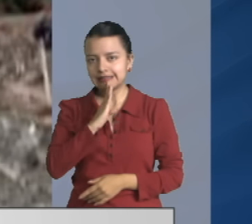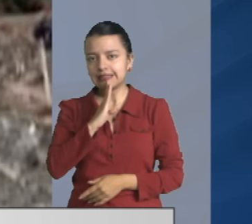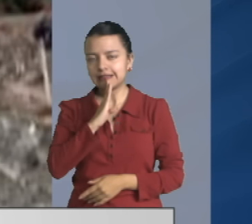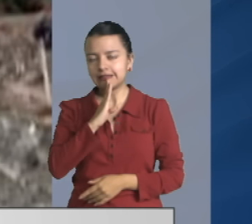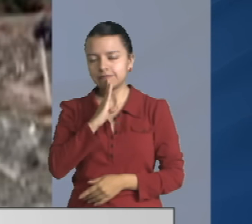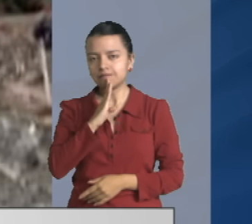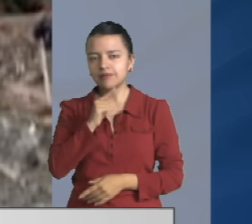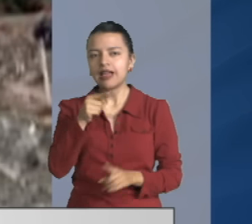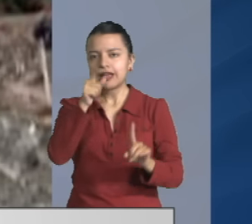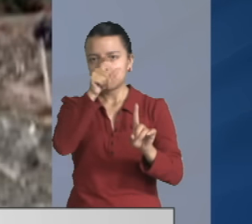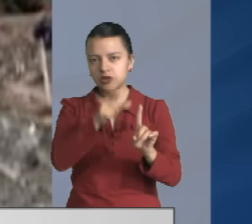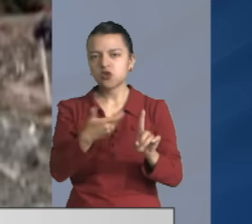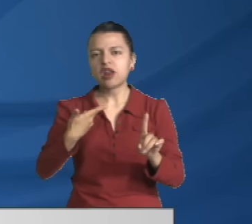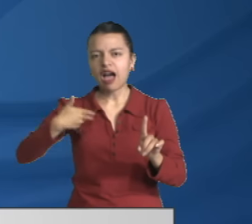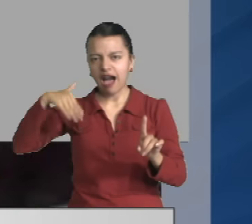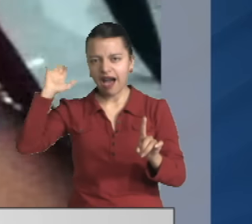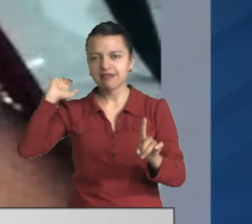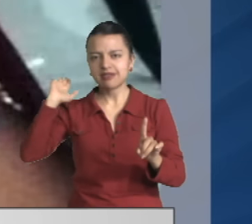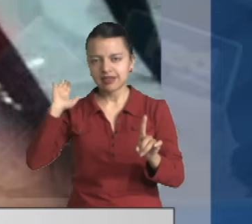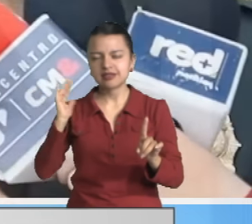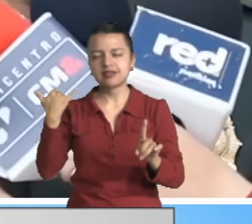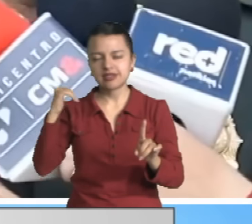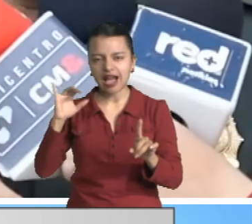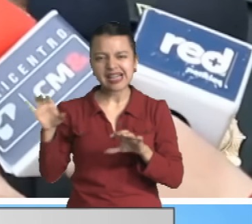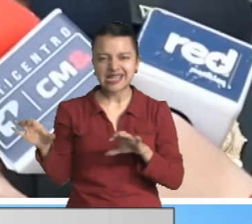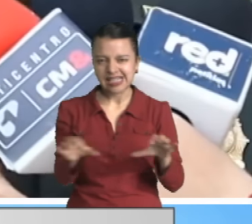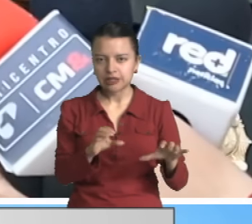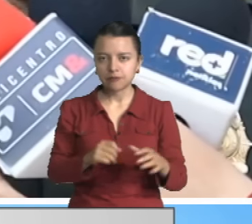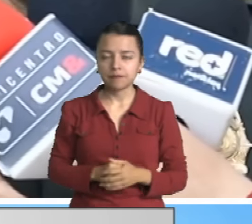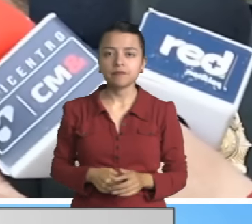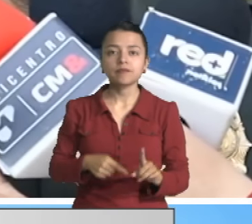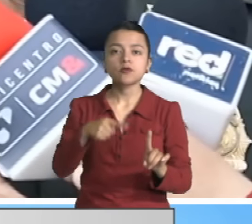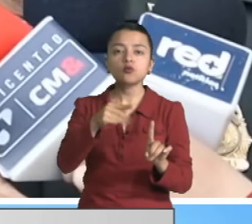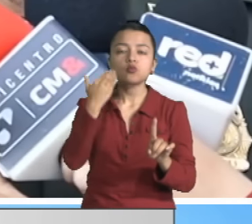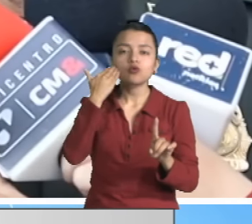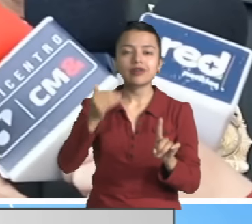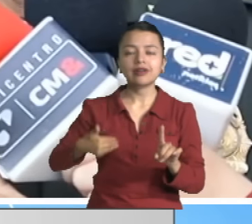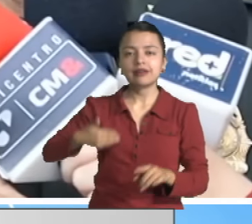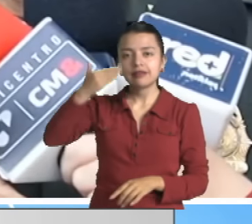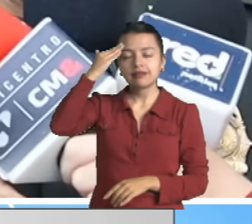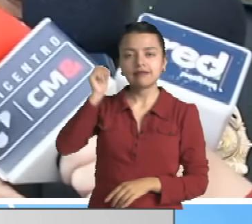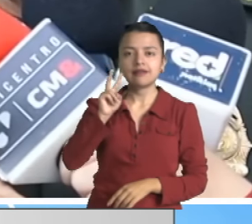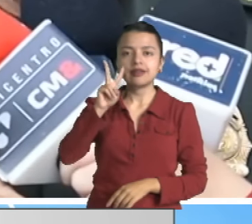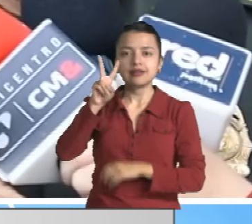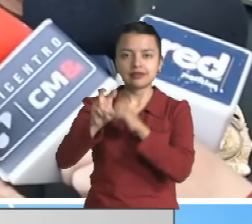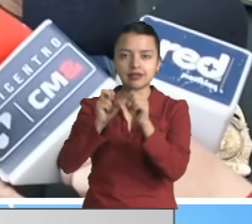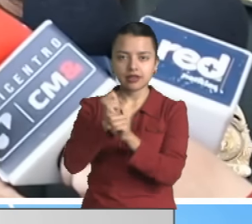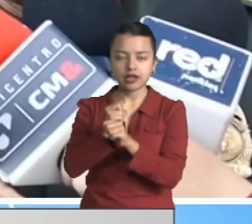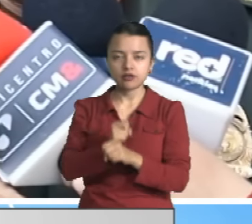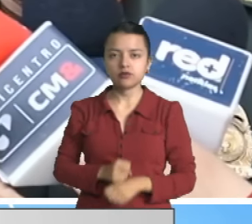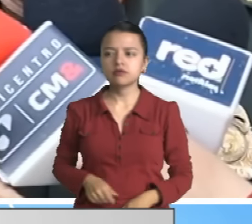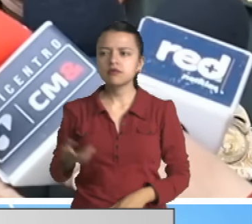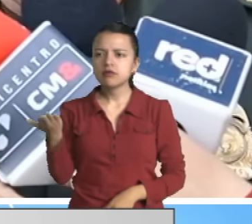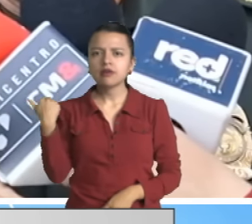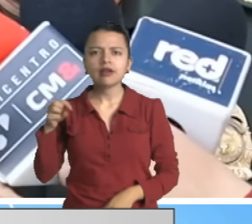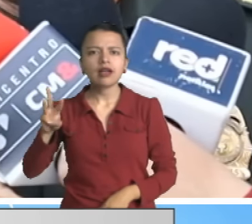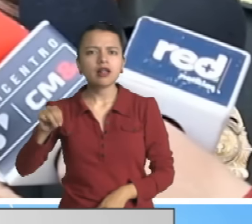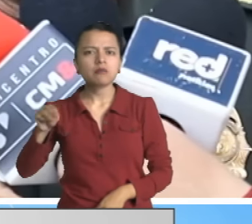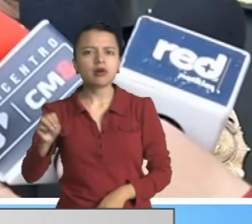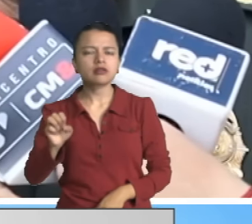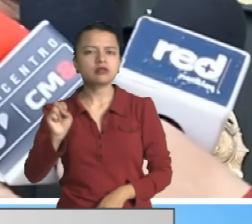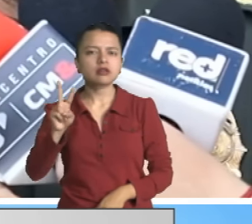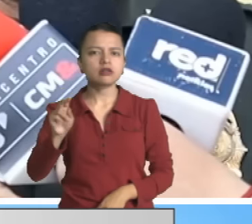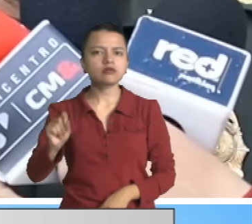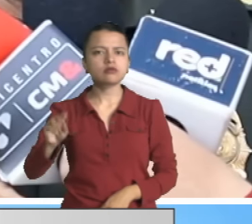quien presentaba antecedentes judiciales. Una mujer de 27 años que a partir del día martes a las 2:40, de acuerdo